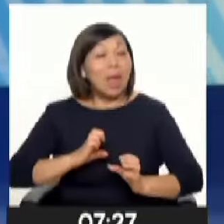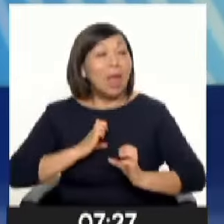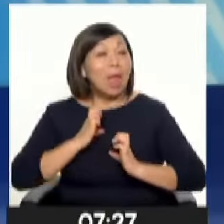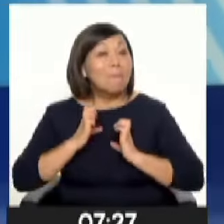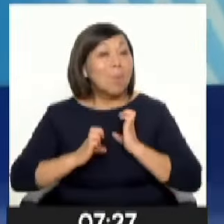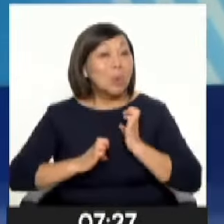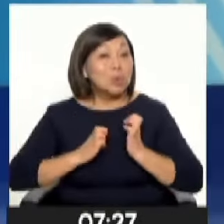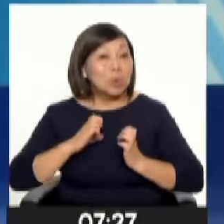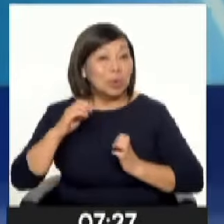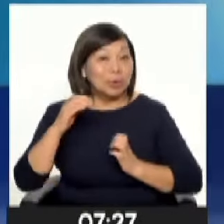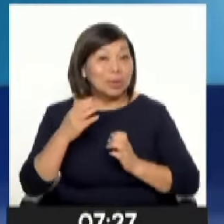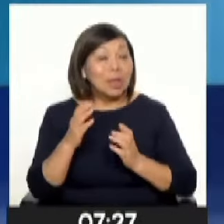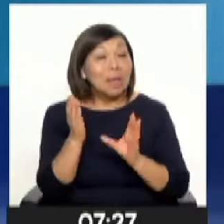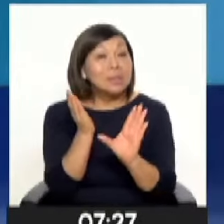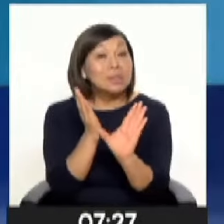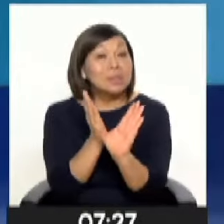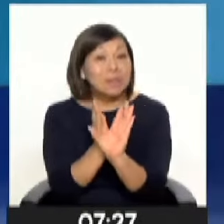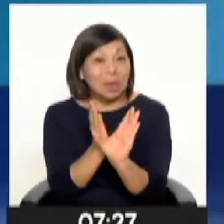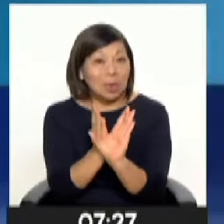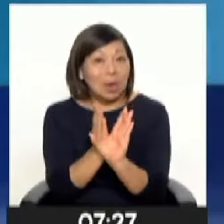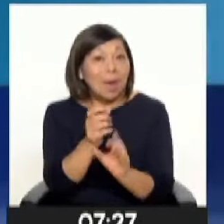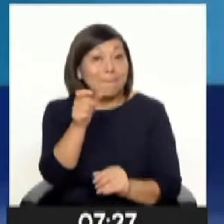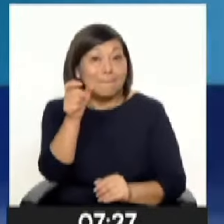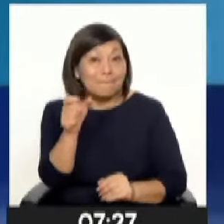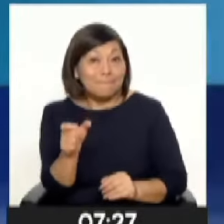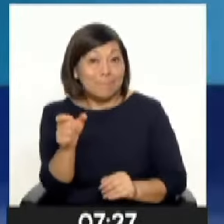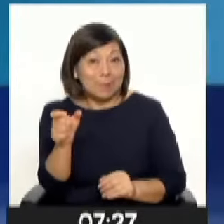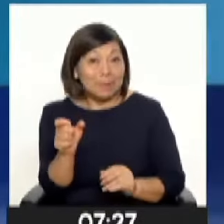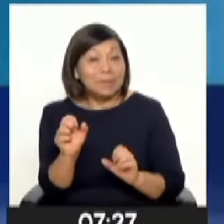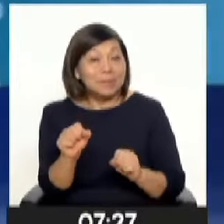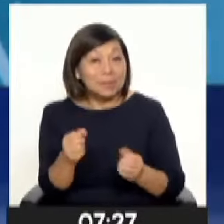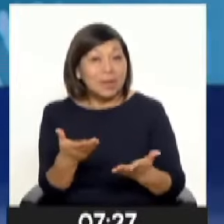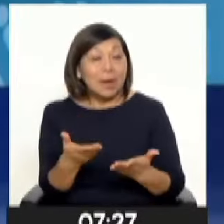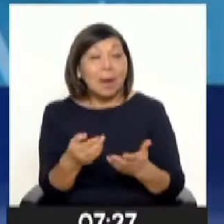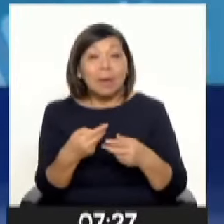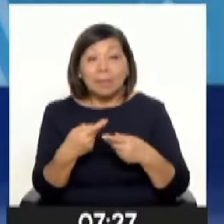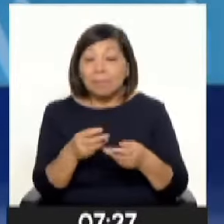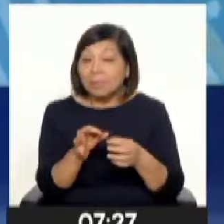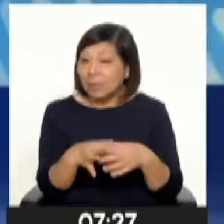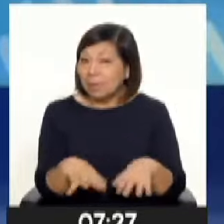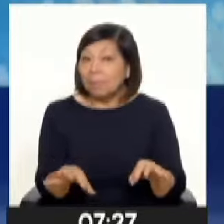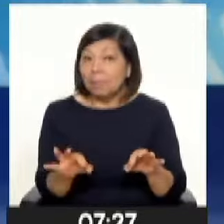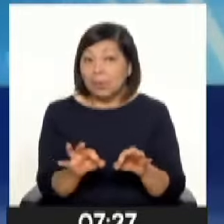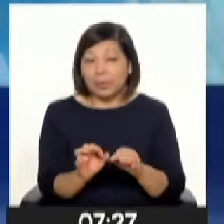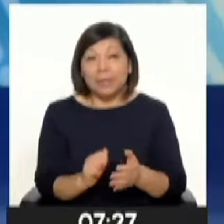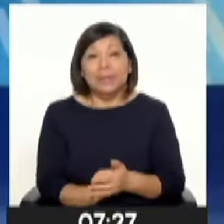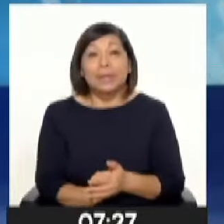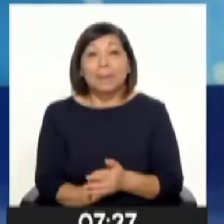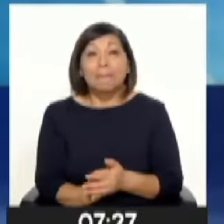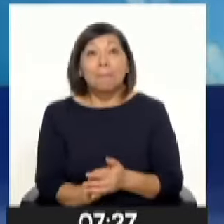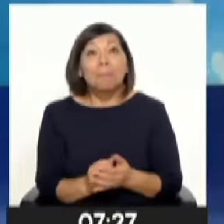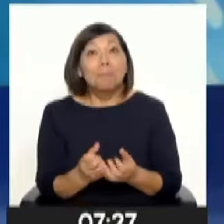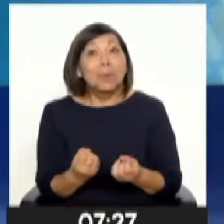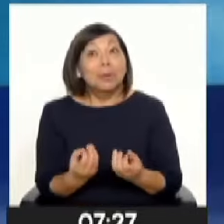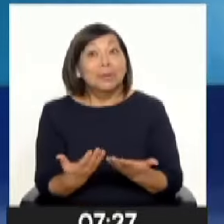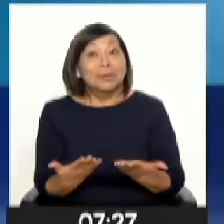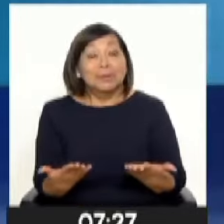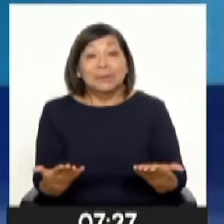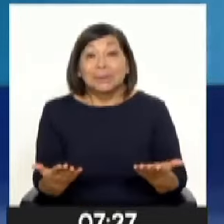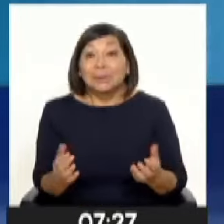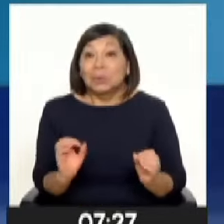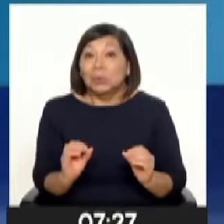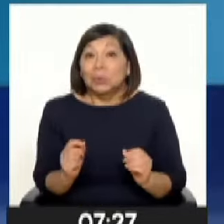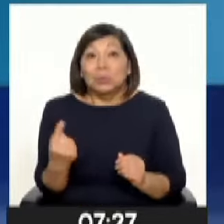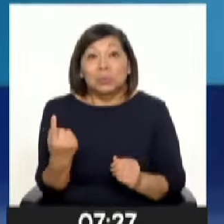socioemocional, psicológica de las personas sea fundamental en estas decisiones, porque muchas de estas guías